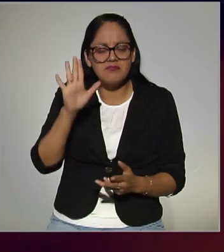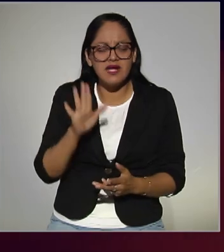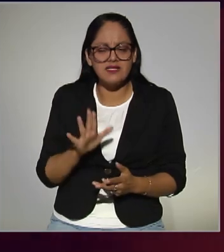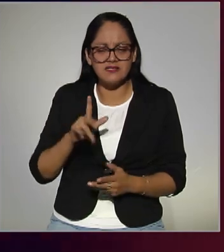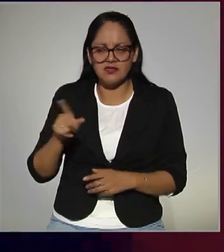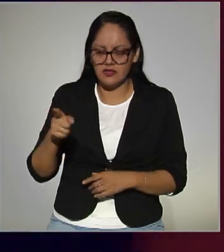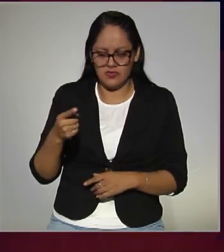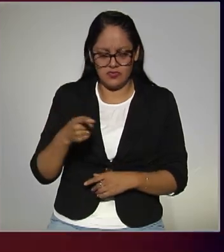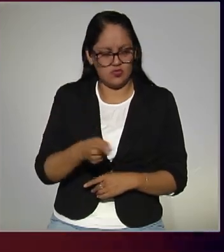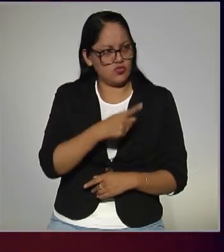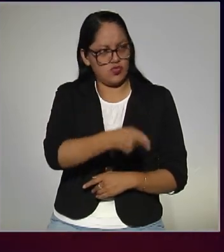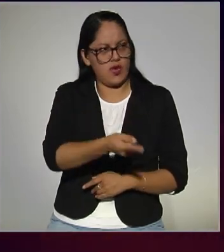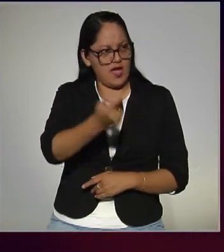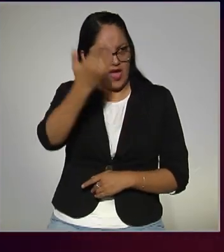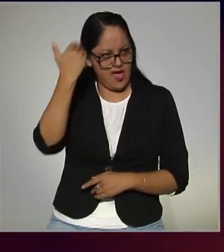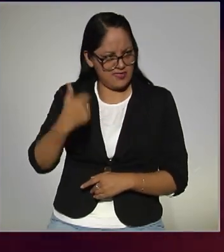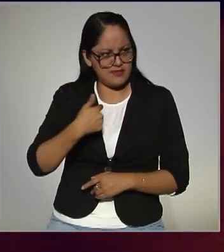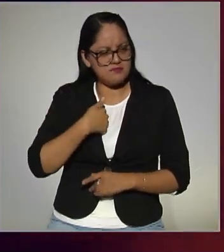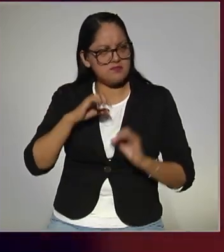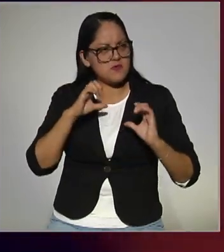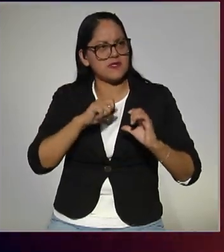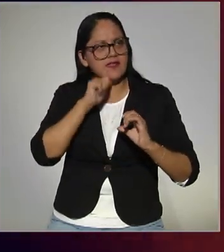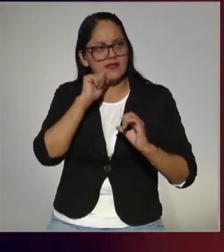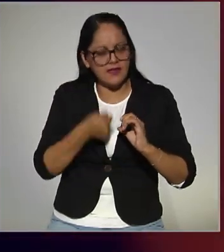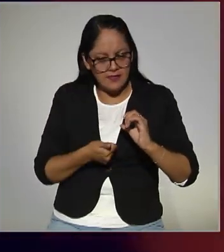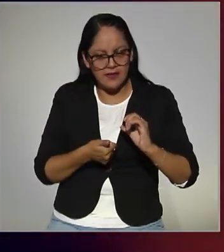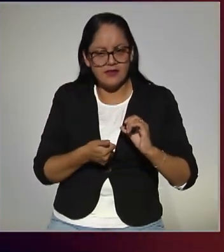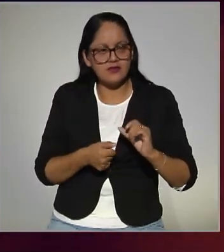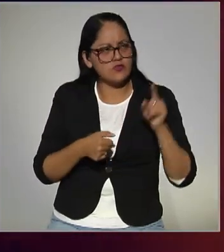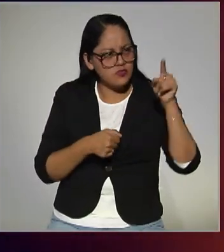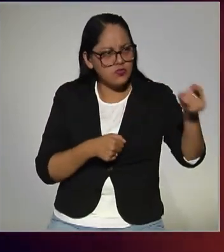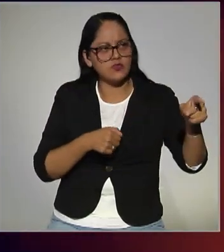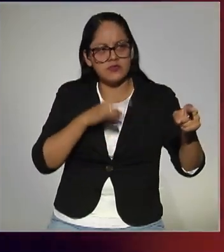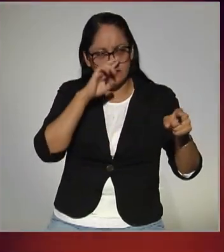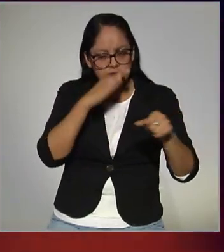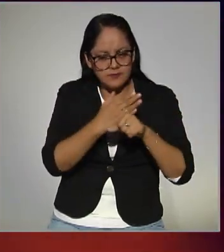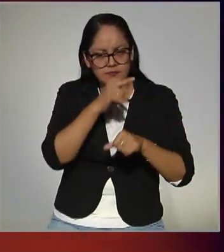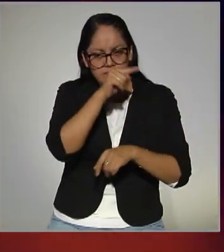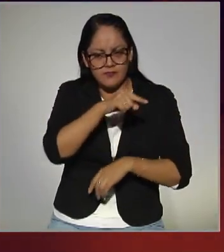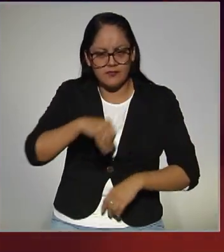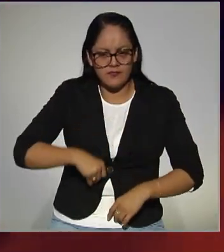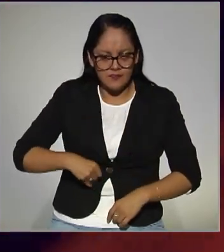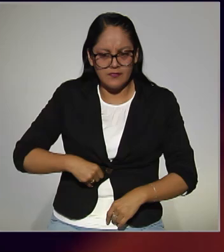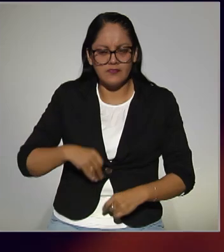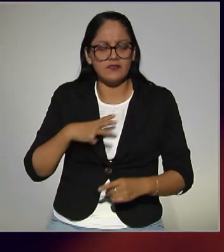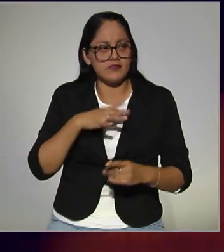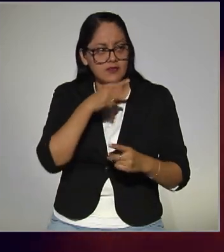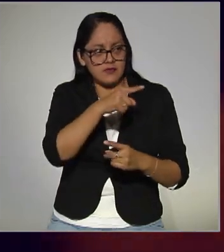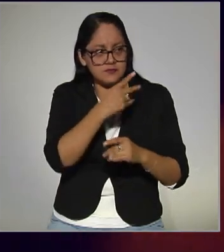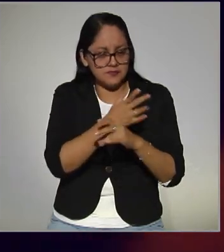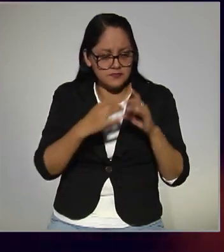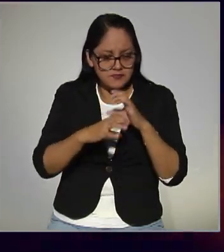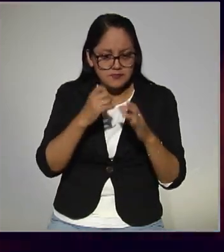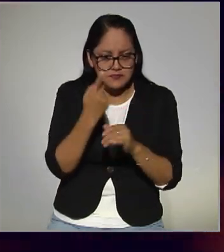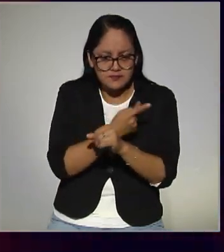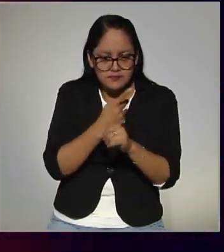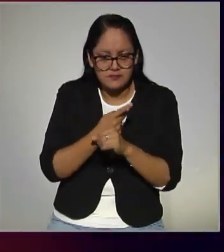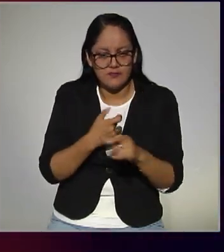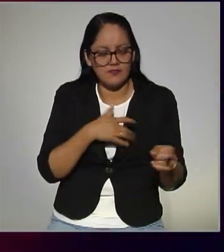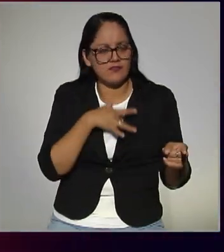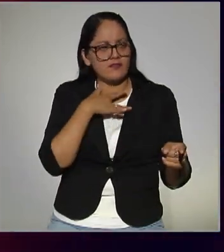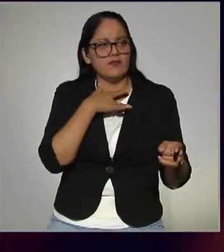me cuidaste cuando me tenías que cuidar, y como que tú eres la responsable, y de las cosas que le suceden me